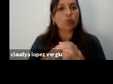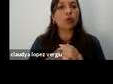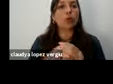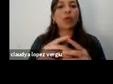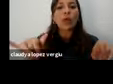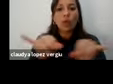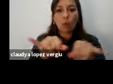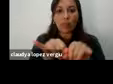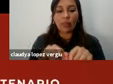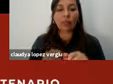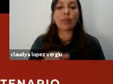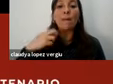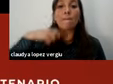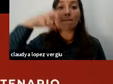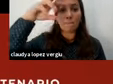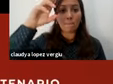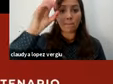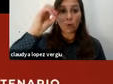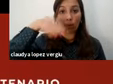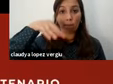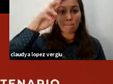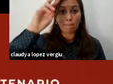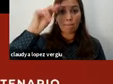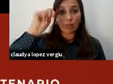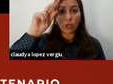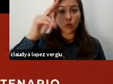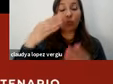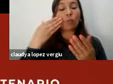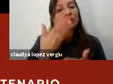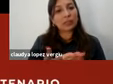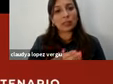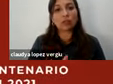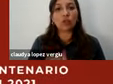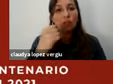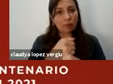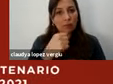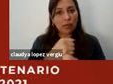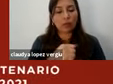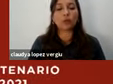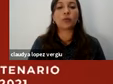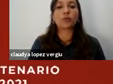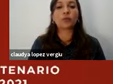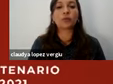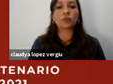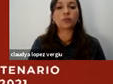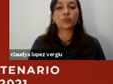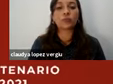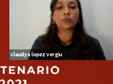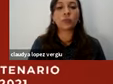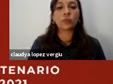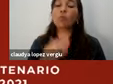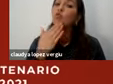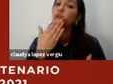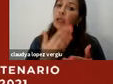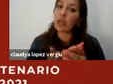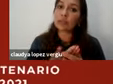de Género en PROMPERÚ, por la presentación acerca del trabajo que vienen realizando en nuestra institución. También